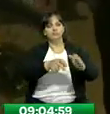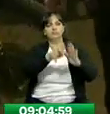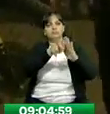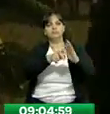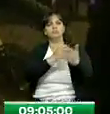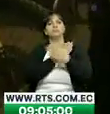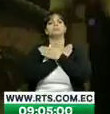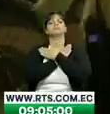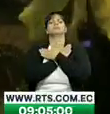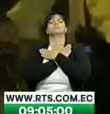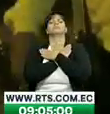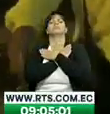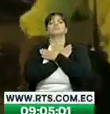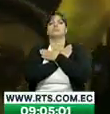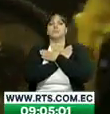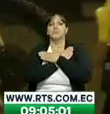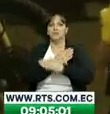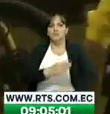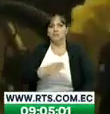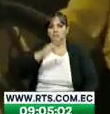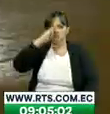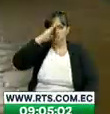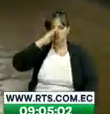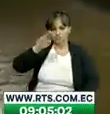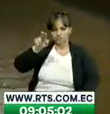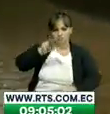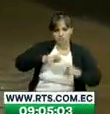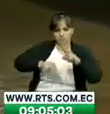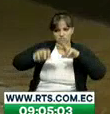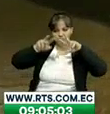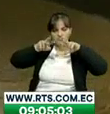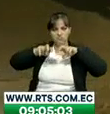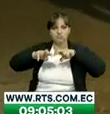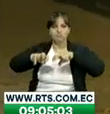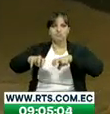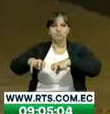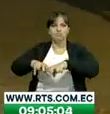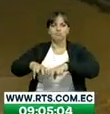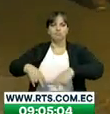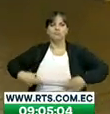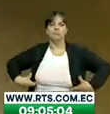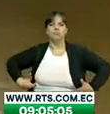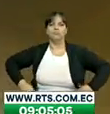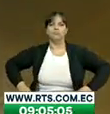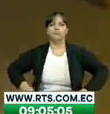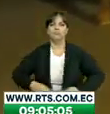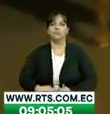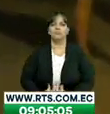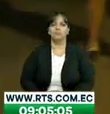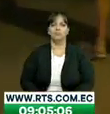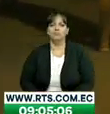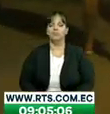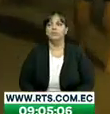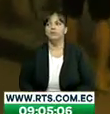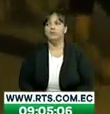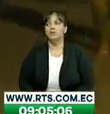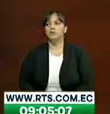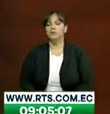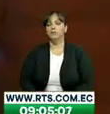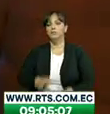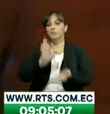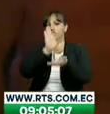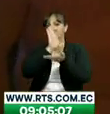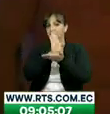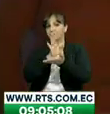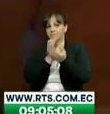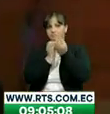las investigaciones respectivas y determinar las causas del deceso de esta opción según lo que dicen algunos de los testigos